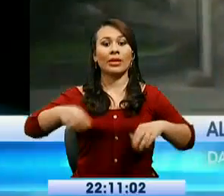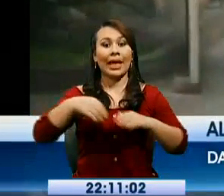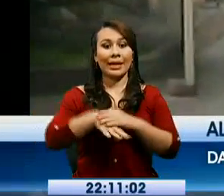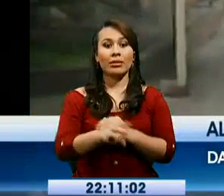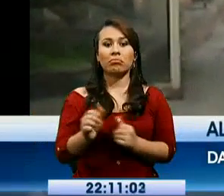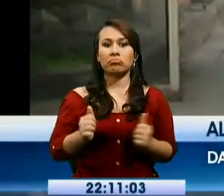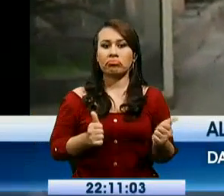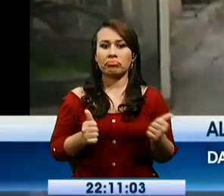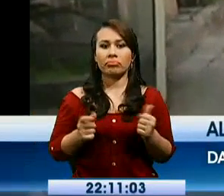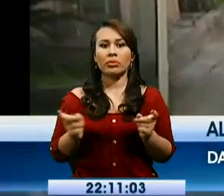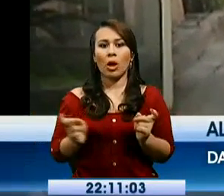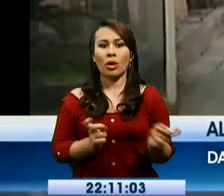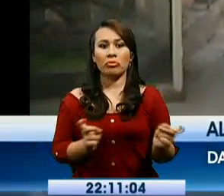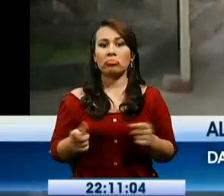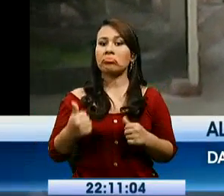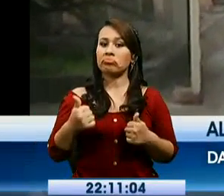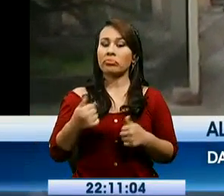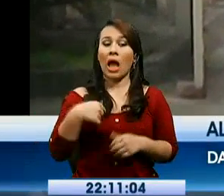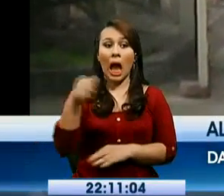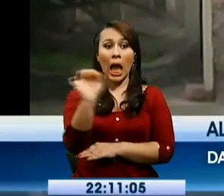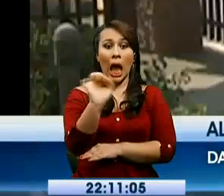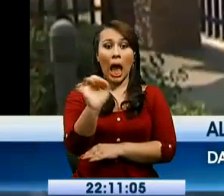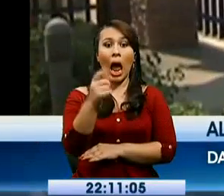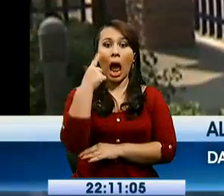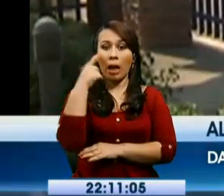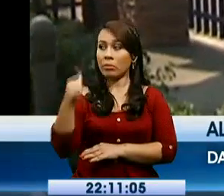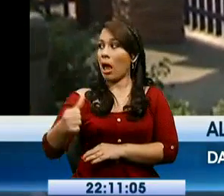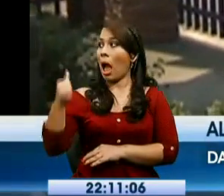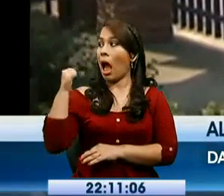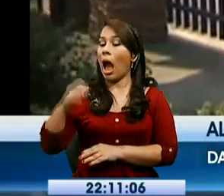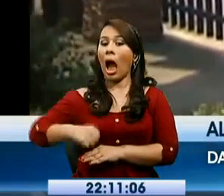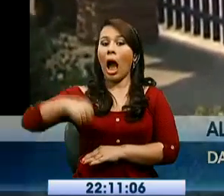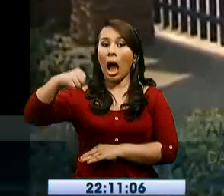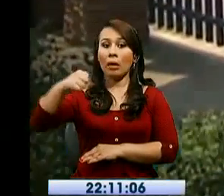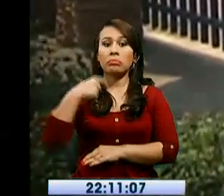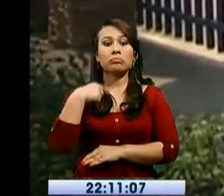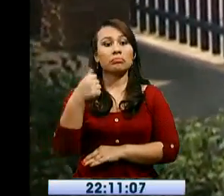salida, te abren el maletero y revisan a todos los carros. Informó Roselena Vascones.